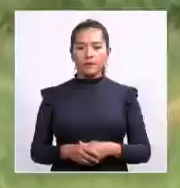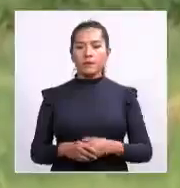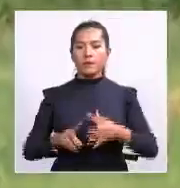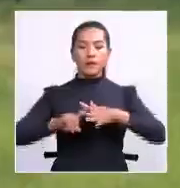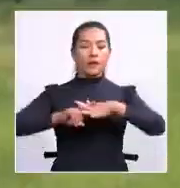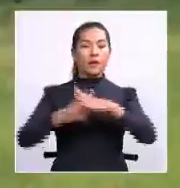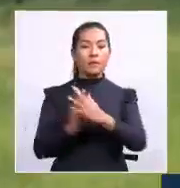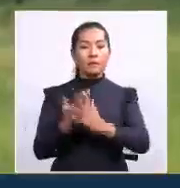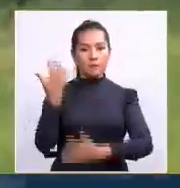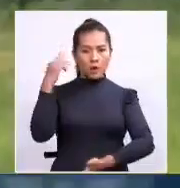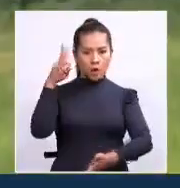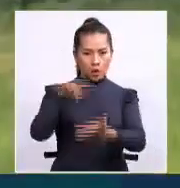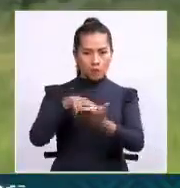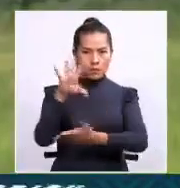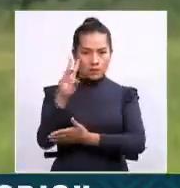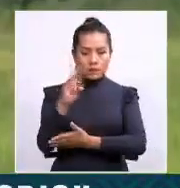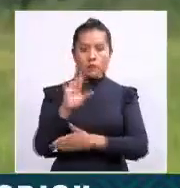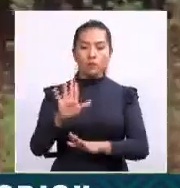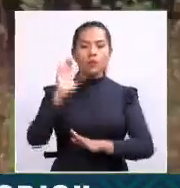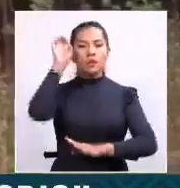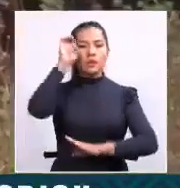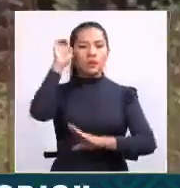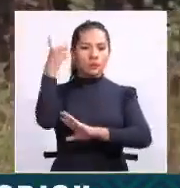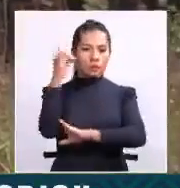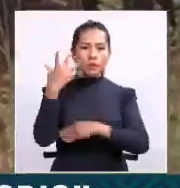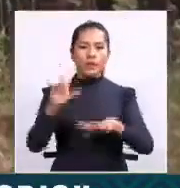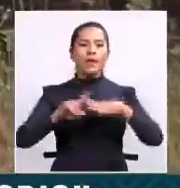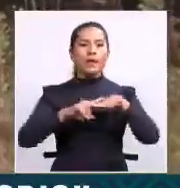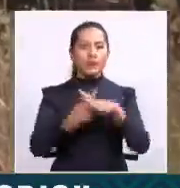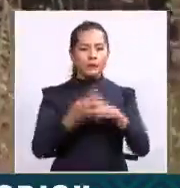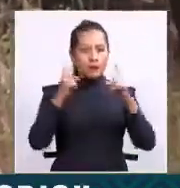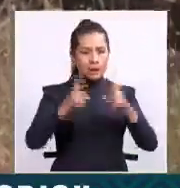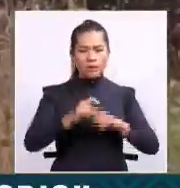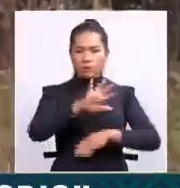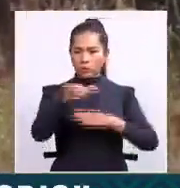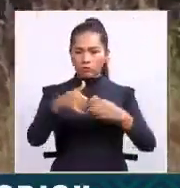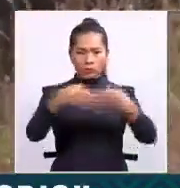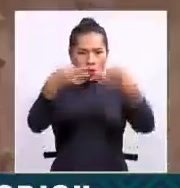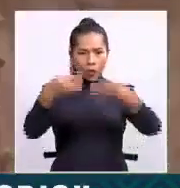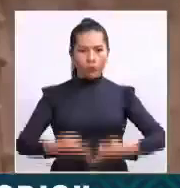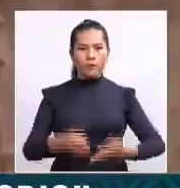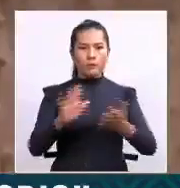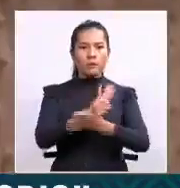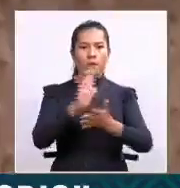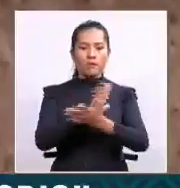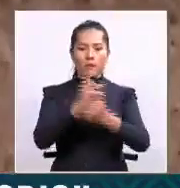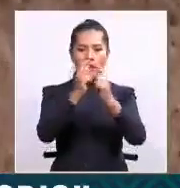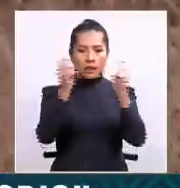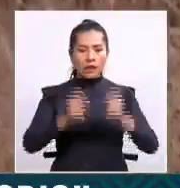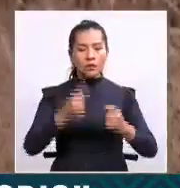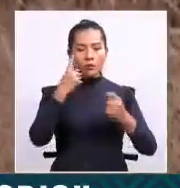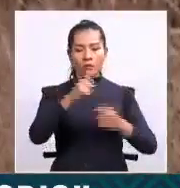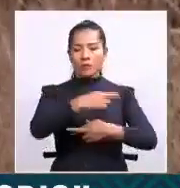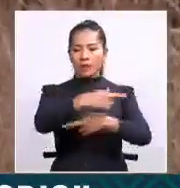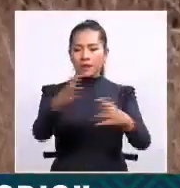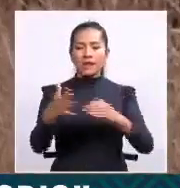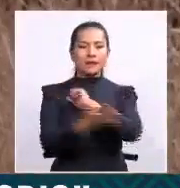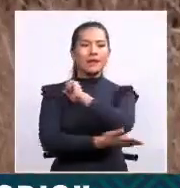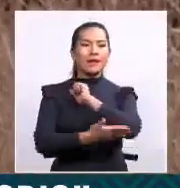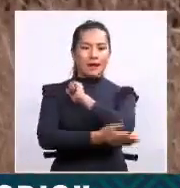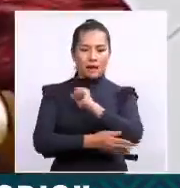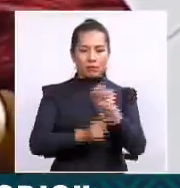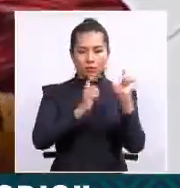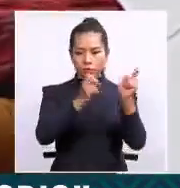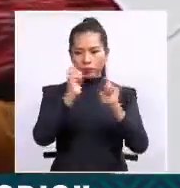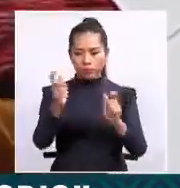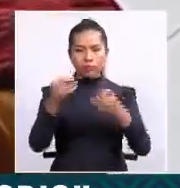Desde 2006, el Estado boliviano tomó la meta de culminar el saneamiento de tierras y es así que hasta 2022 se llegó a cubrir más del 80%